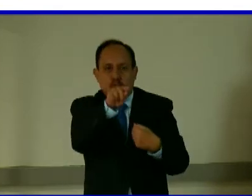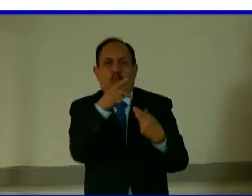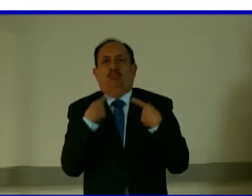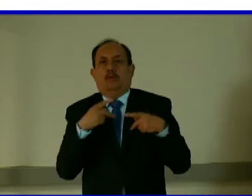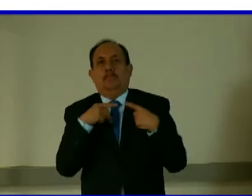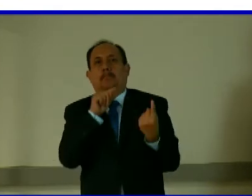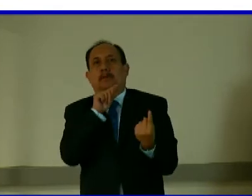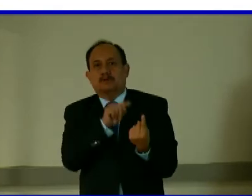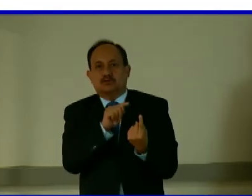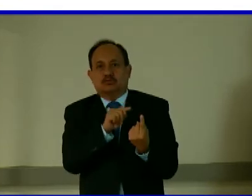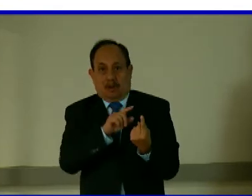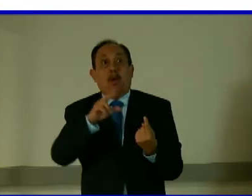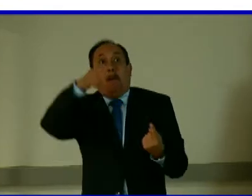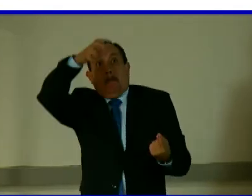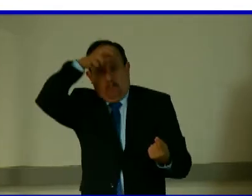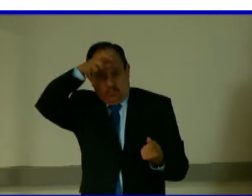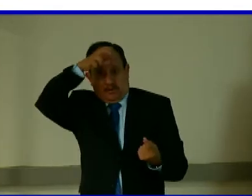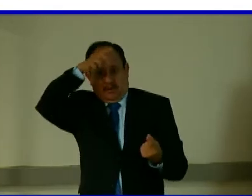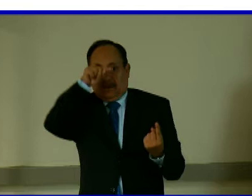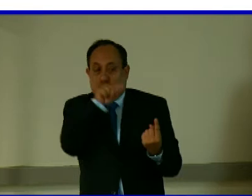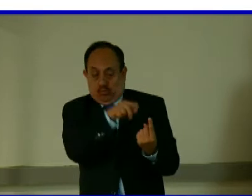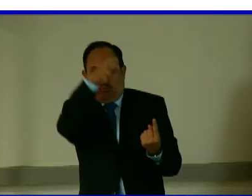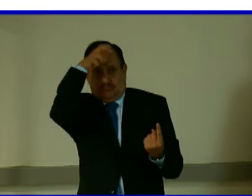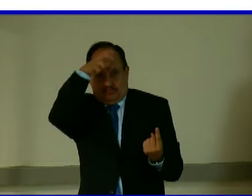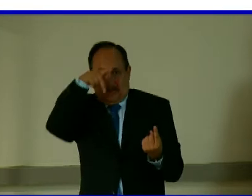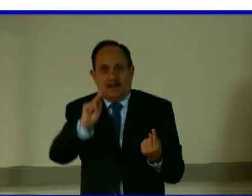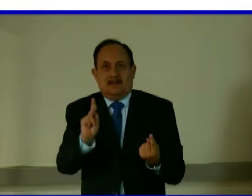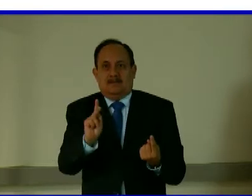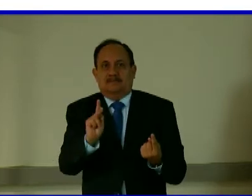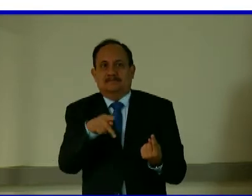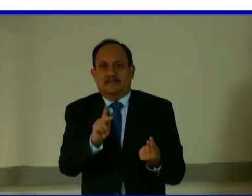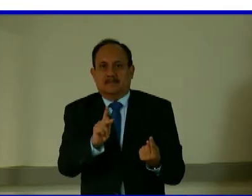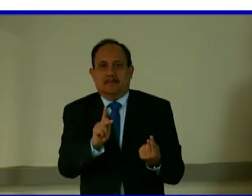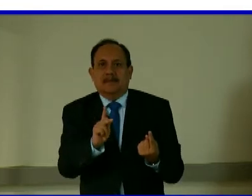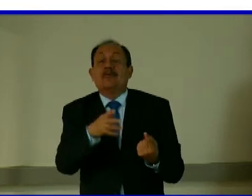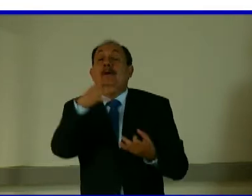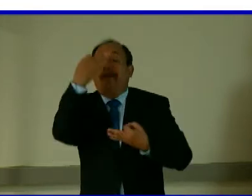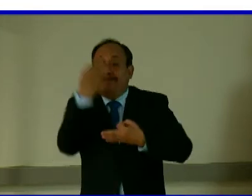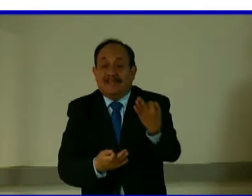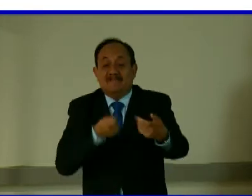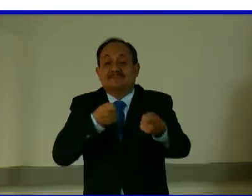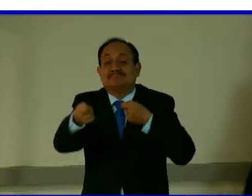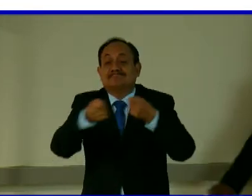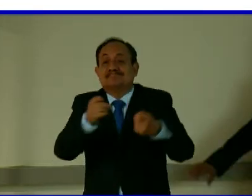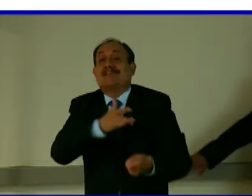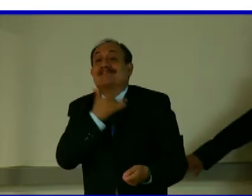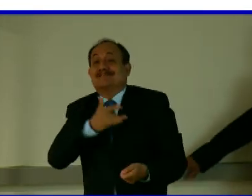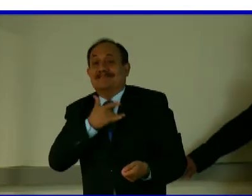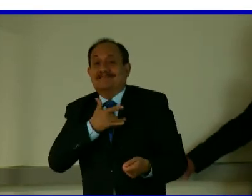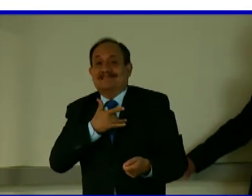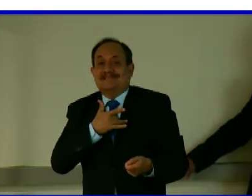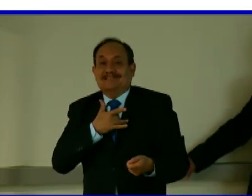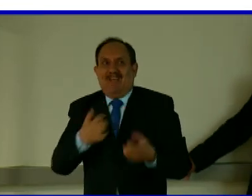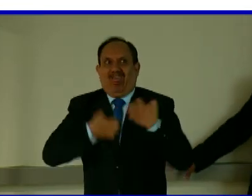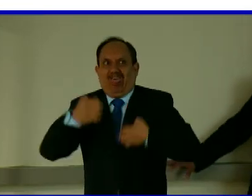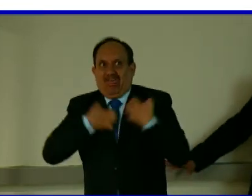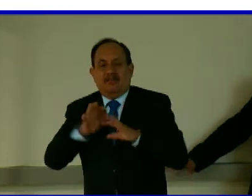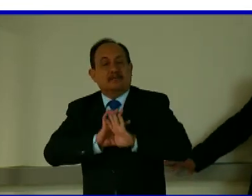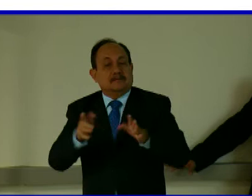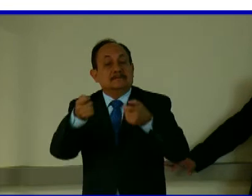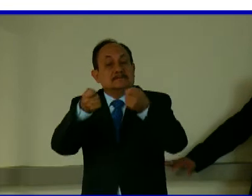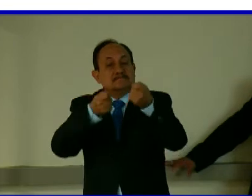persona inteligente, pero no regulas tus emociones adecuadamente. Tenemos que manejar el